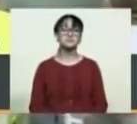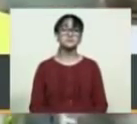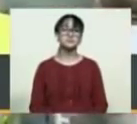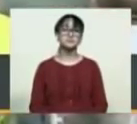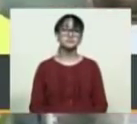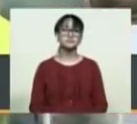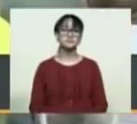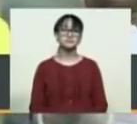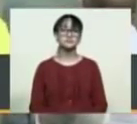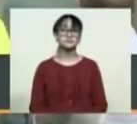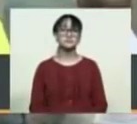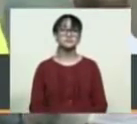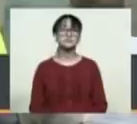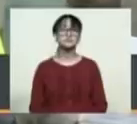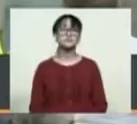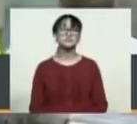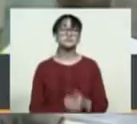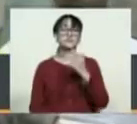sin enchufado,